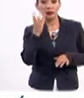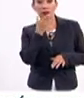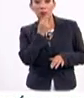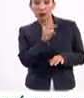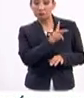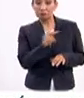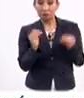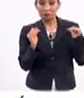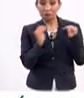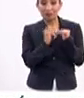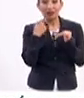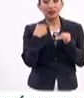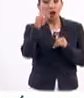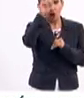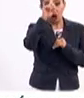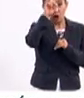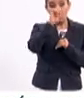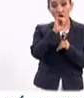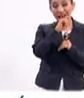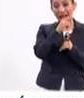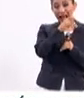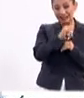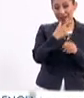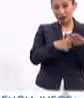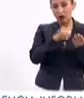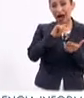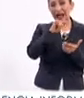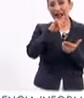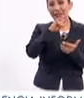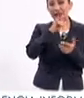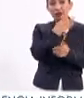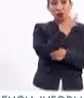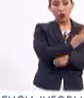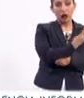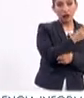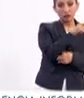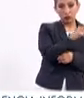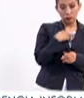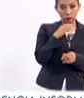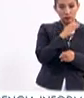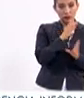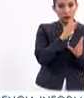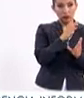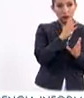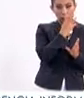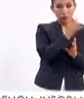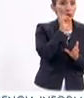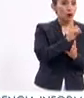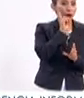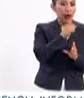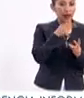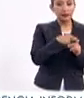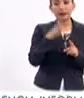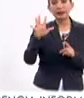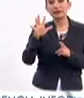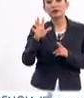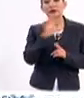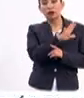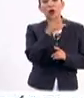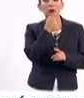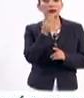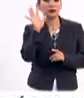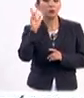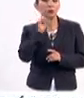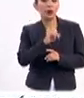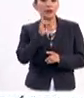hombres. En los concejales de las alcaldías, 4 fueron postuladas por 4 mujeres llegaron, y 5 mujeres y 5